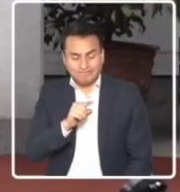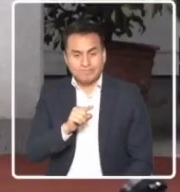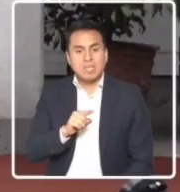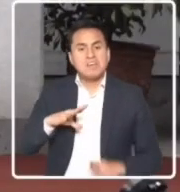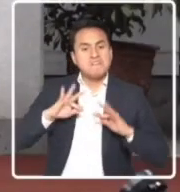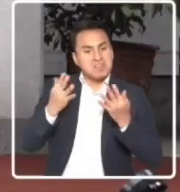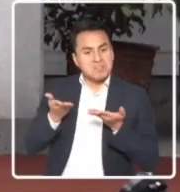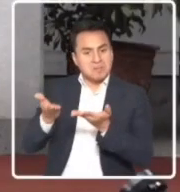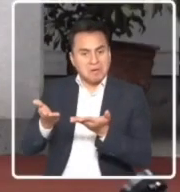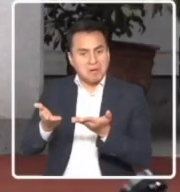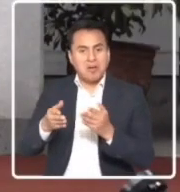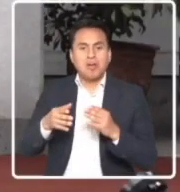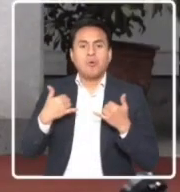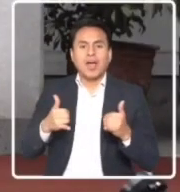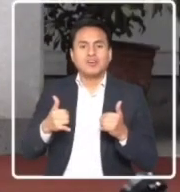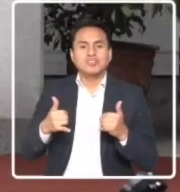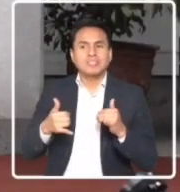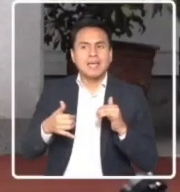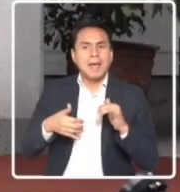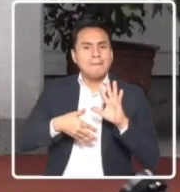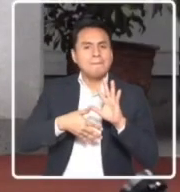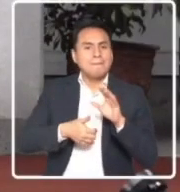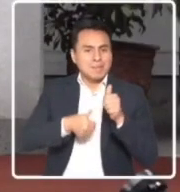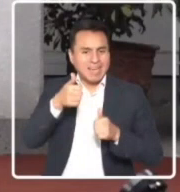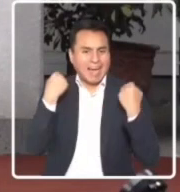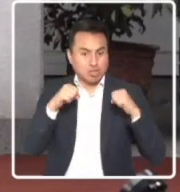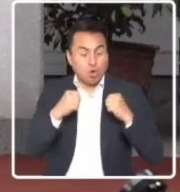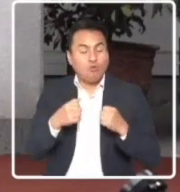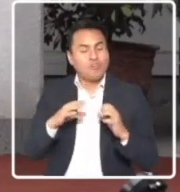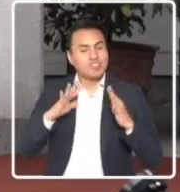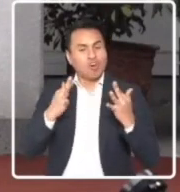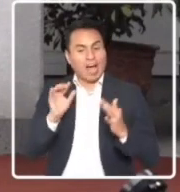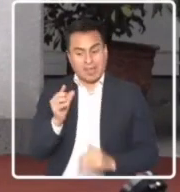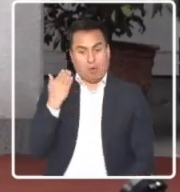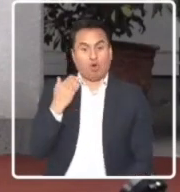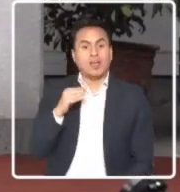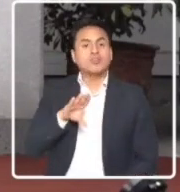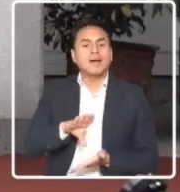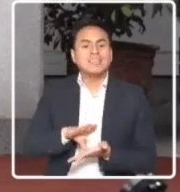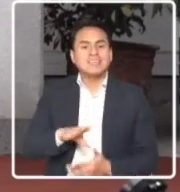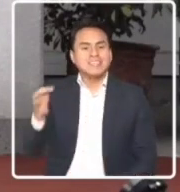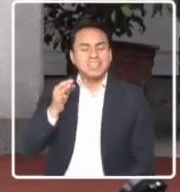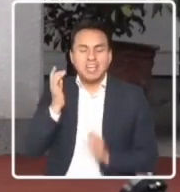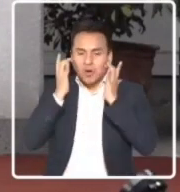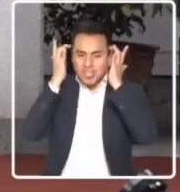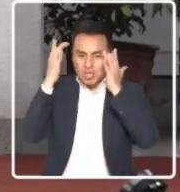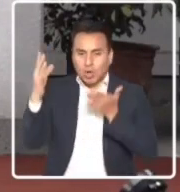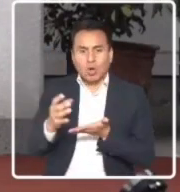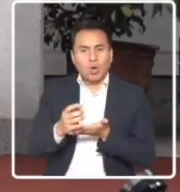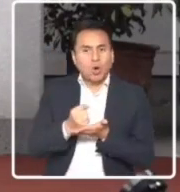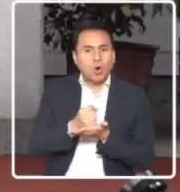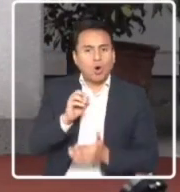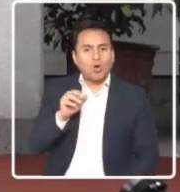nos felicitó por los Juegos Panamericanos que se acaban de llevar a cabo en nuestro país. Me contaba que estaban muy contentos por el oro que